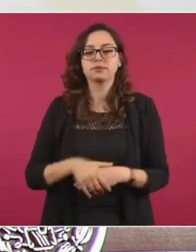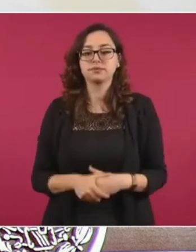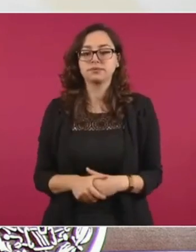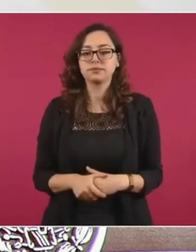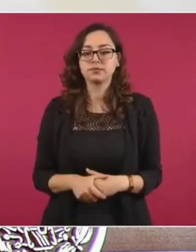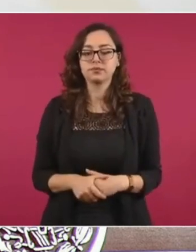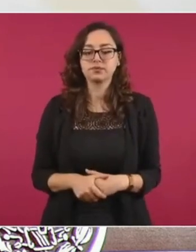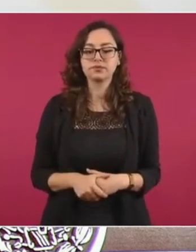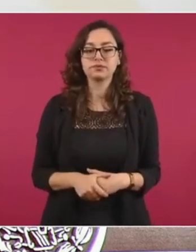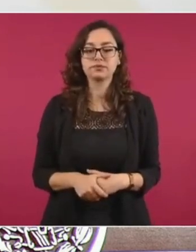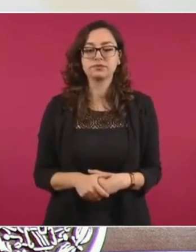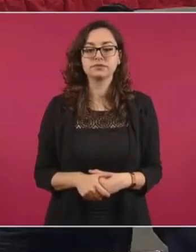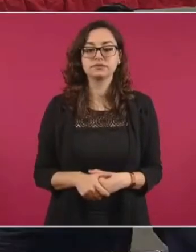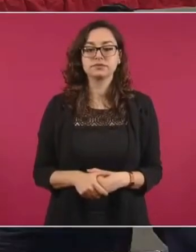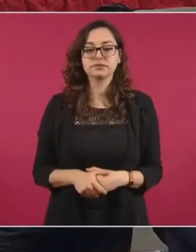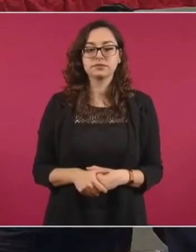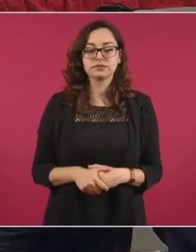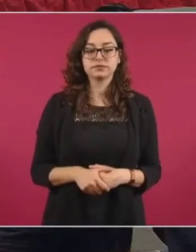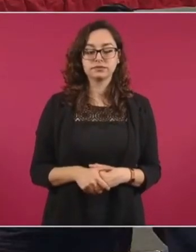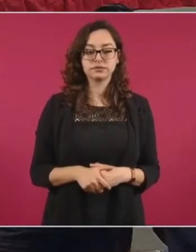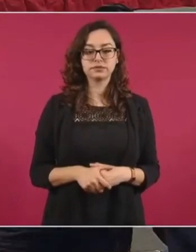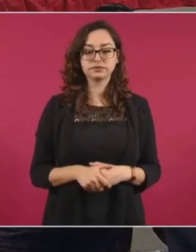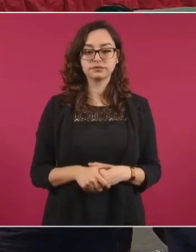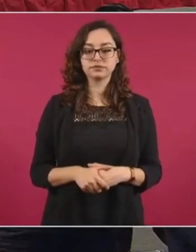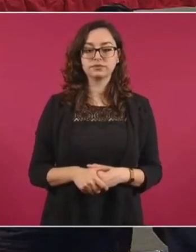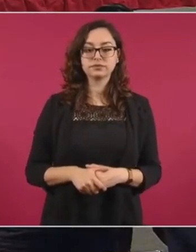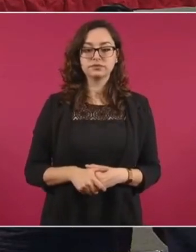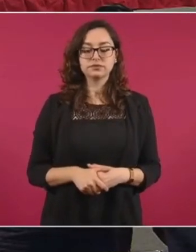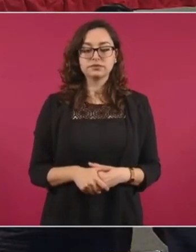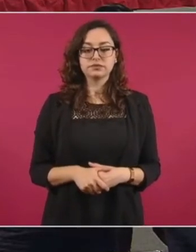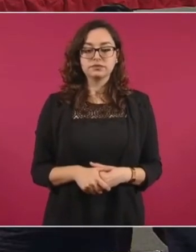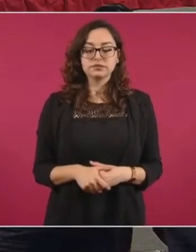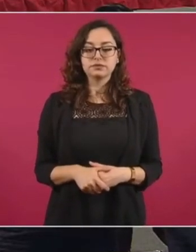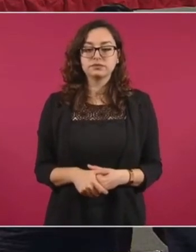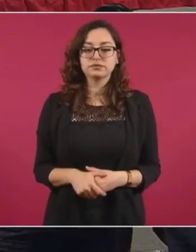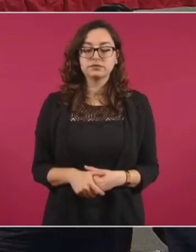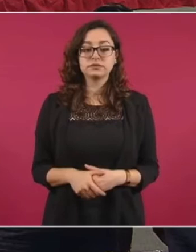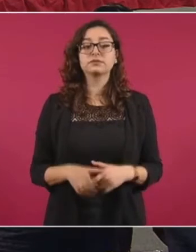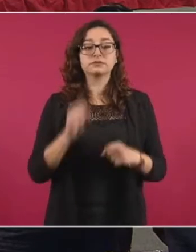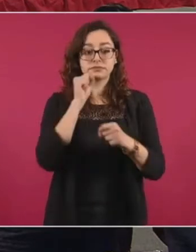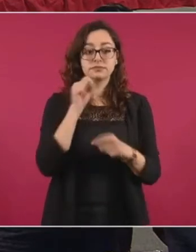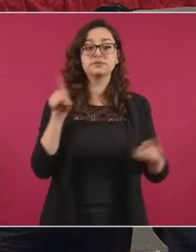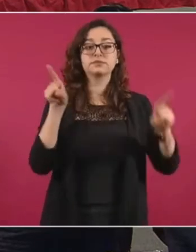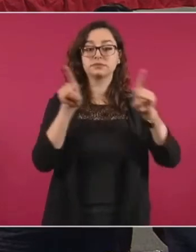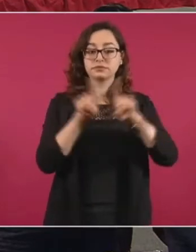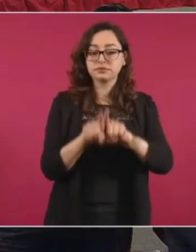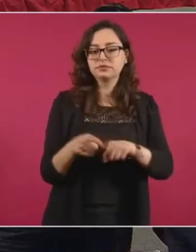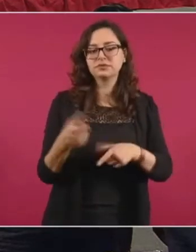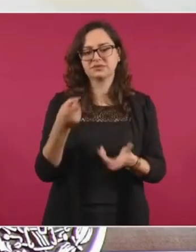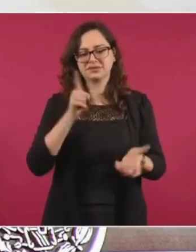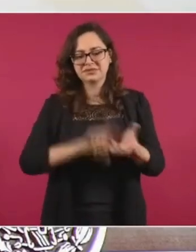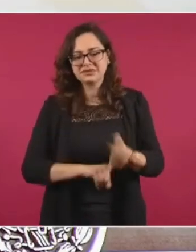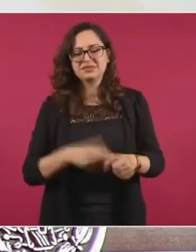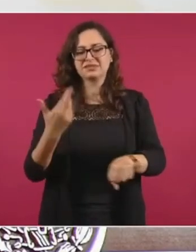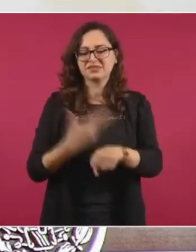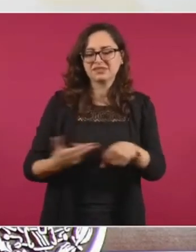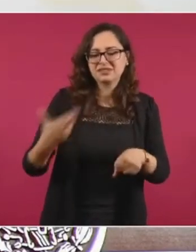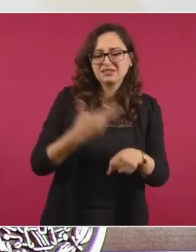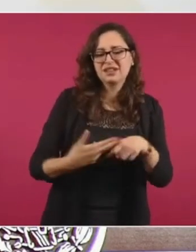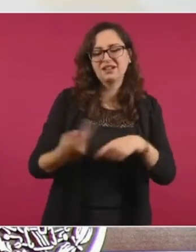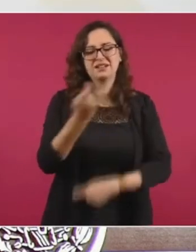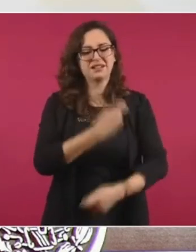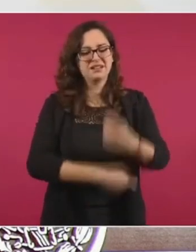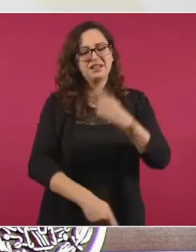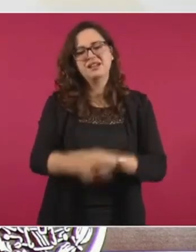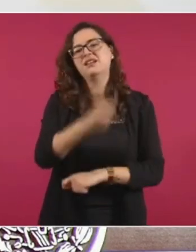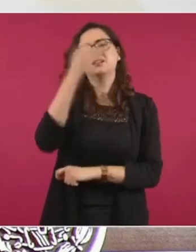Hemos logrado la reducción en los tiempos y quejas por demora en trámites migratorios, aduanales